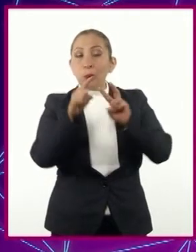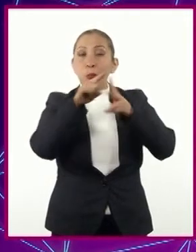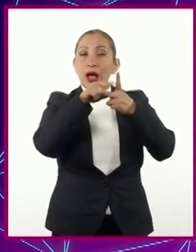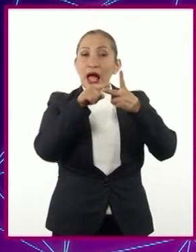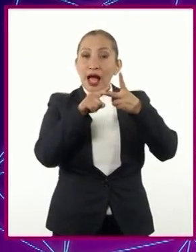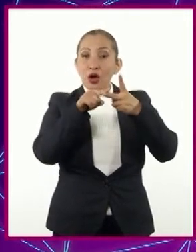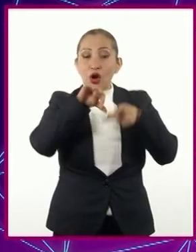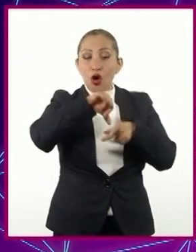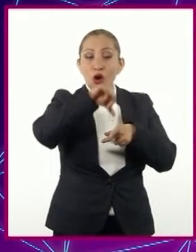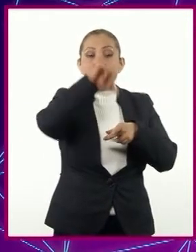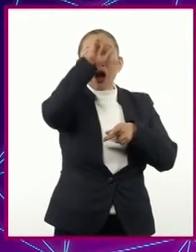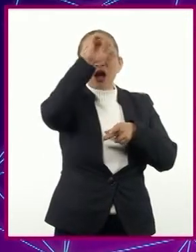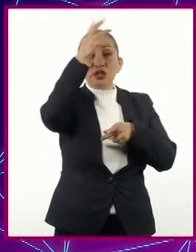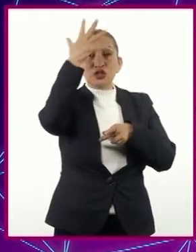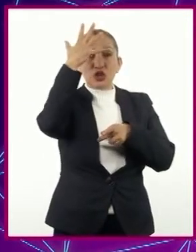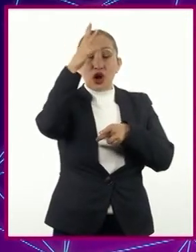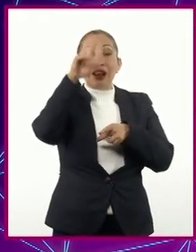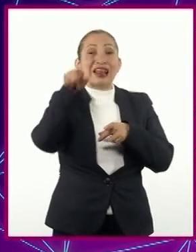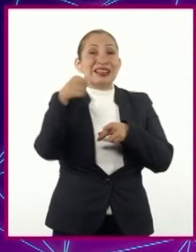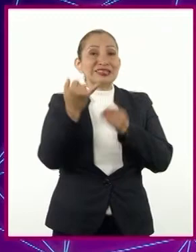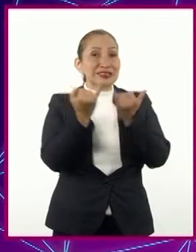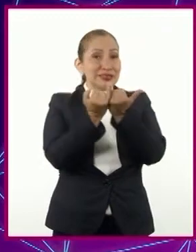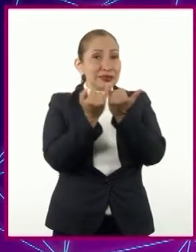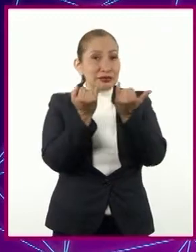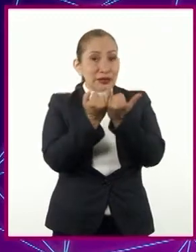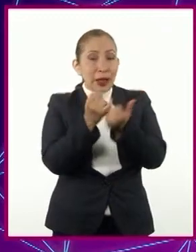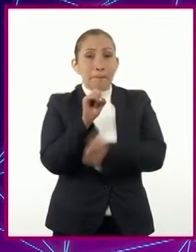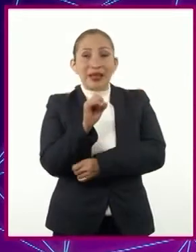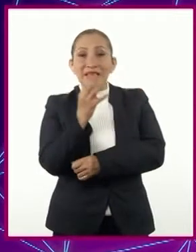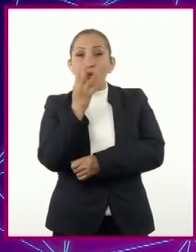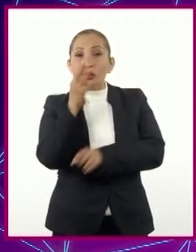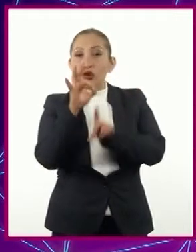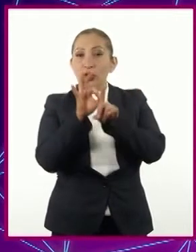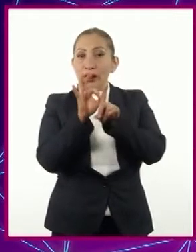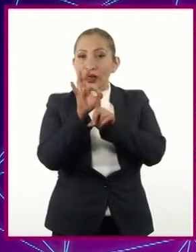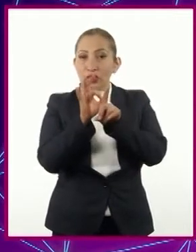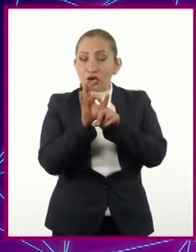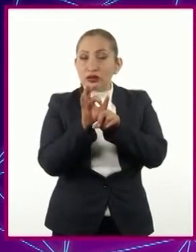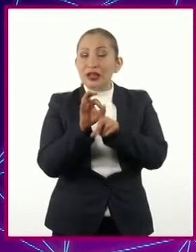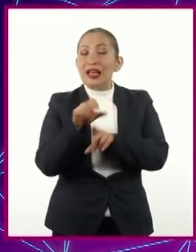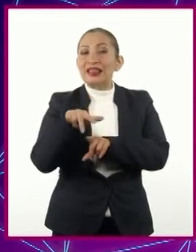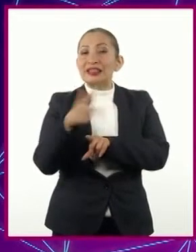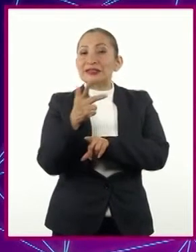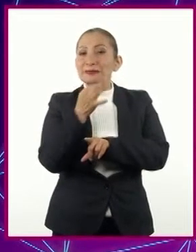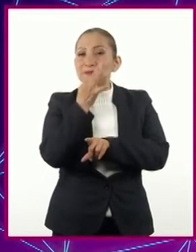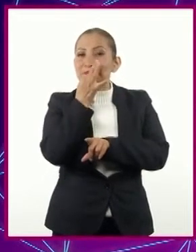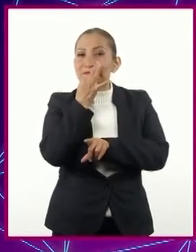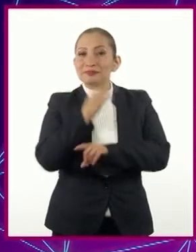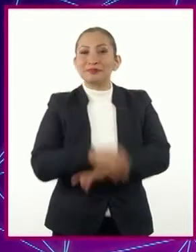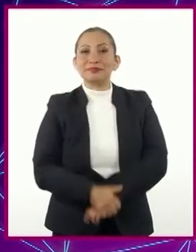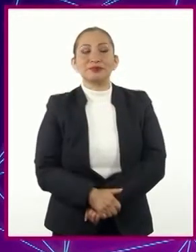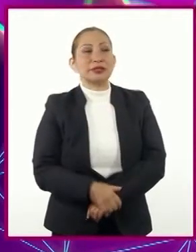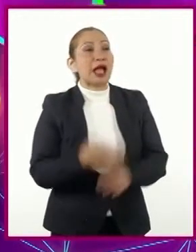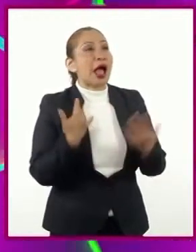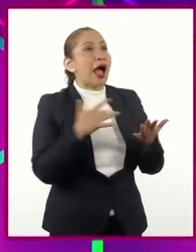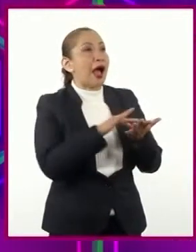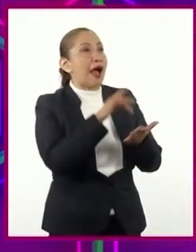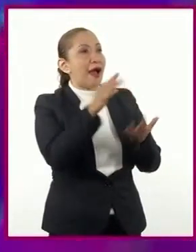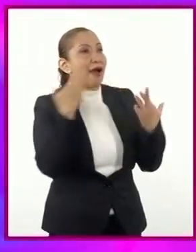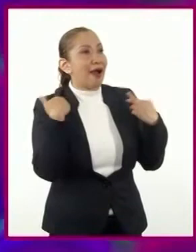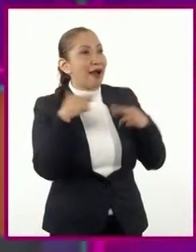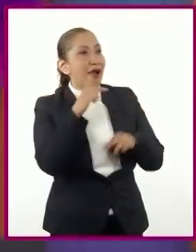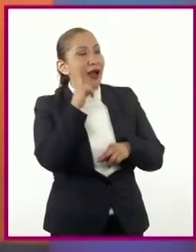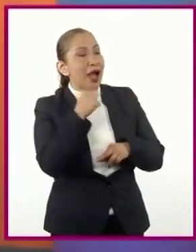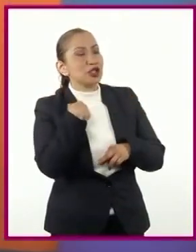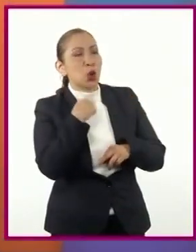de elevación del Sol es igual a 24 grados 13 minutos. Gracias, maestra.